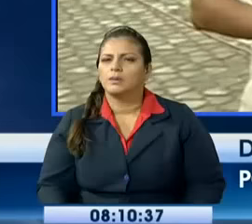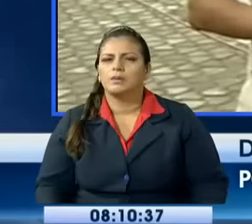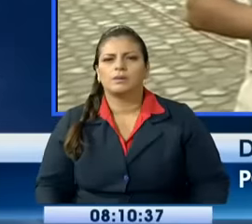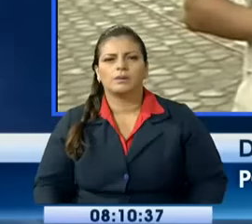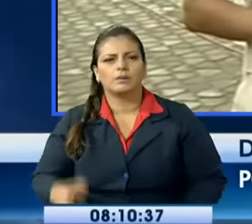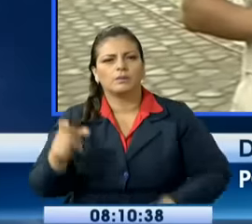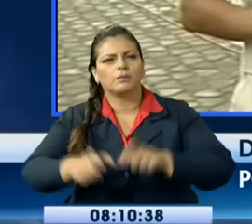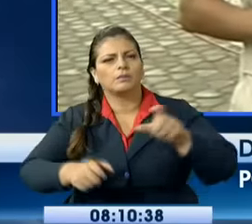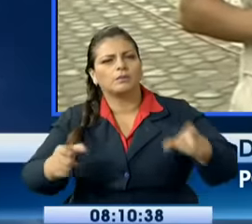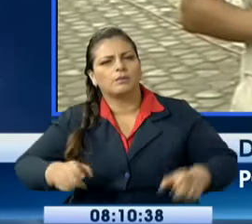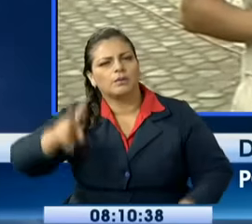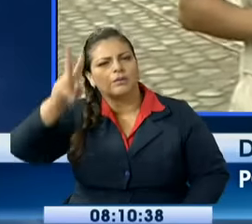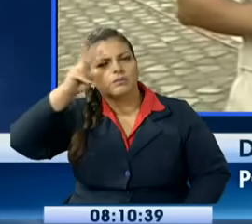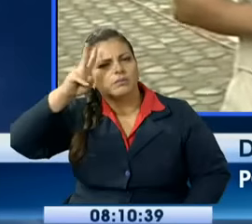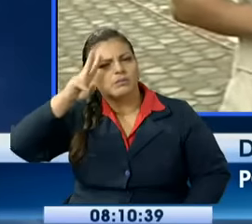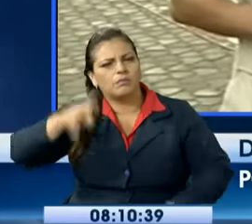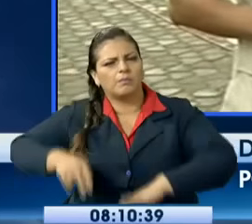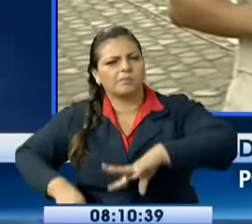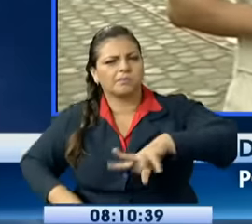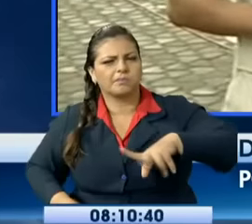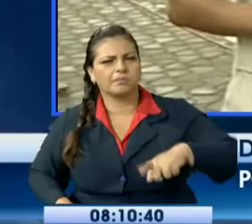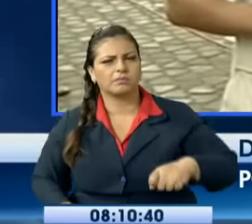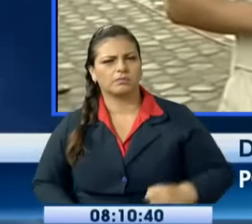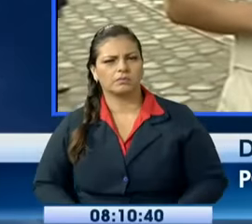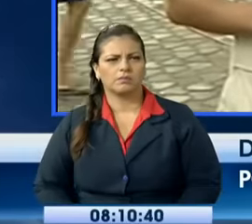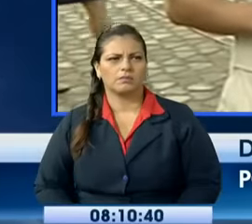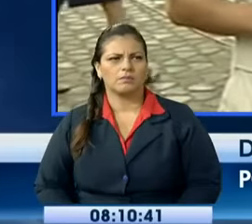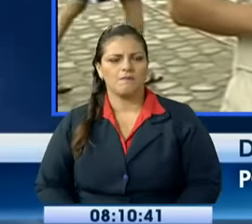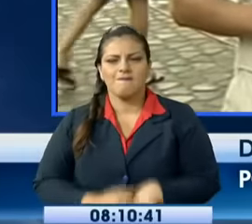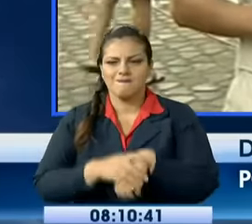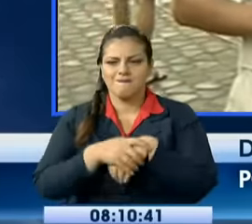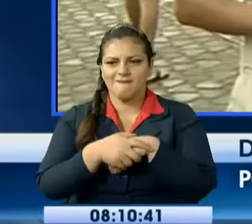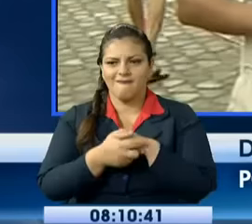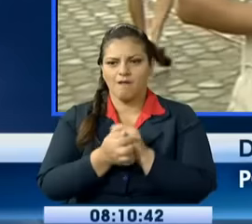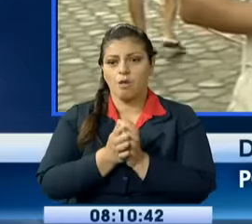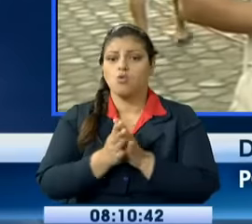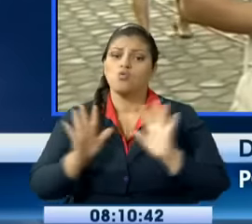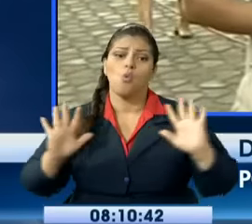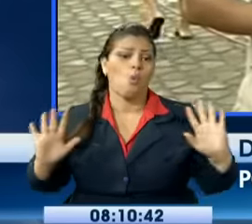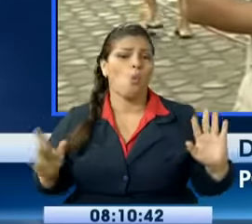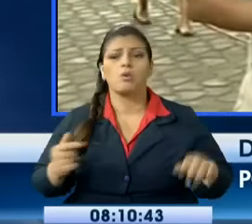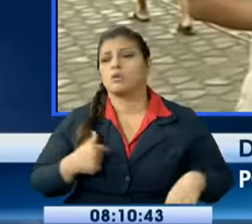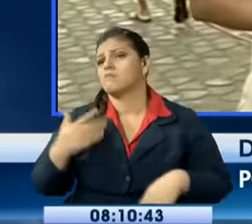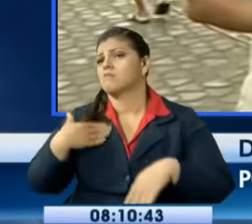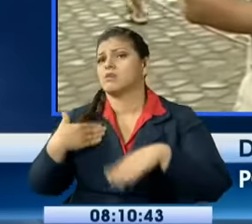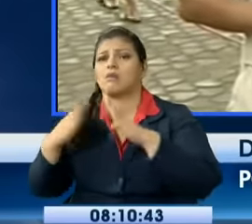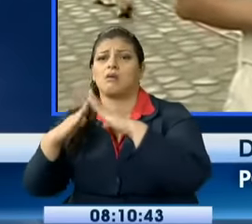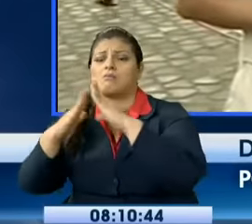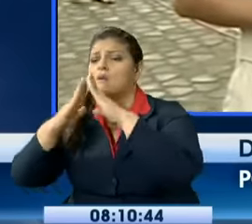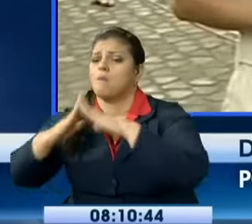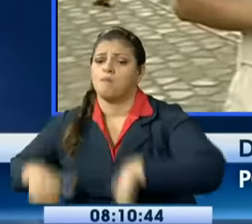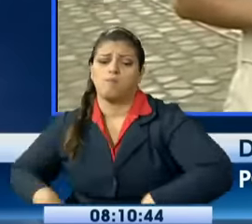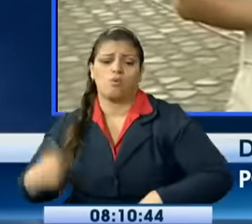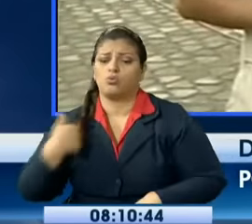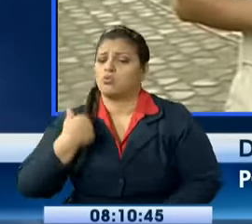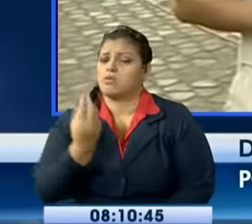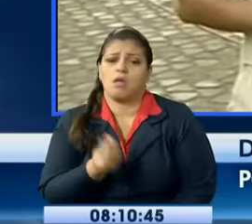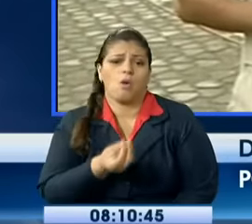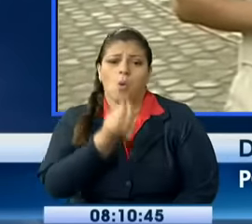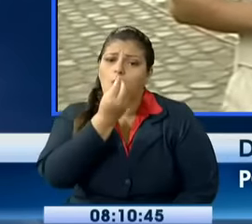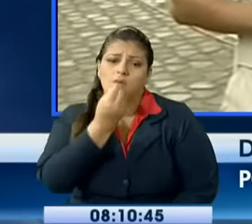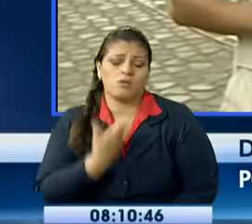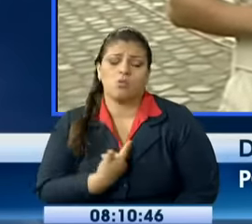¿no? Sí. Estos delincuentes. Nada justifica, José. Que se aprovechen. José. No me vengan a decir que porque mi casa se cayó, que porque no tengo... Los otros también están en el